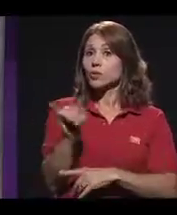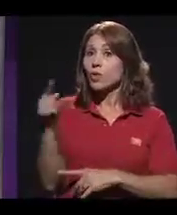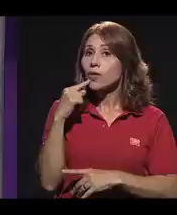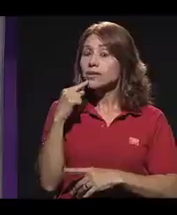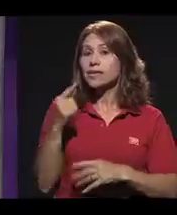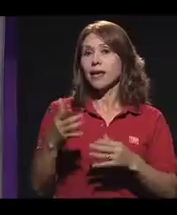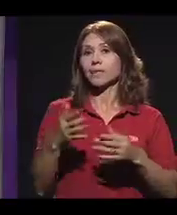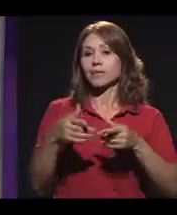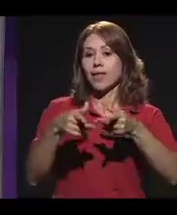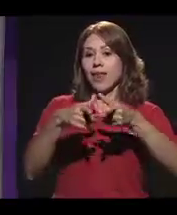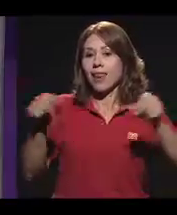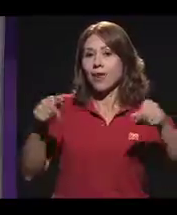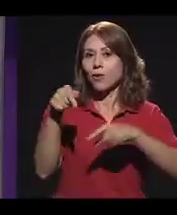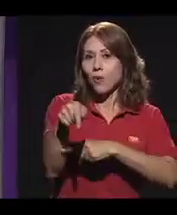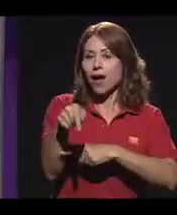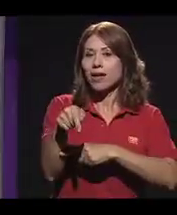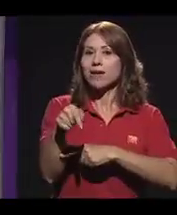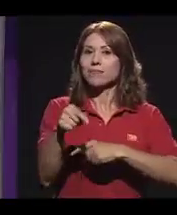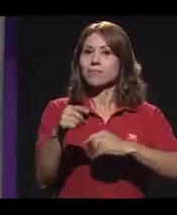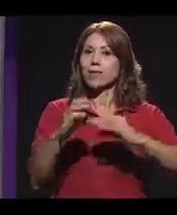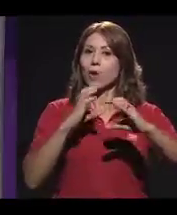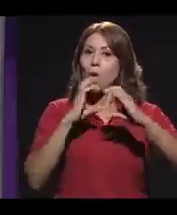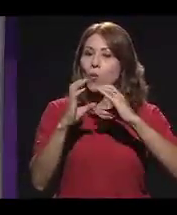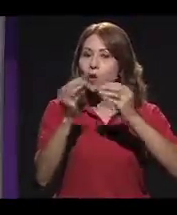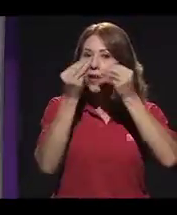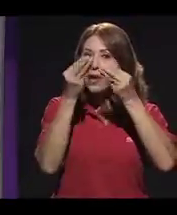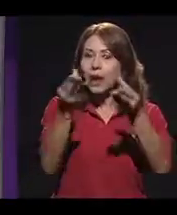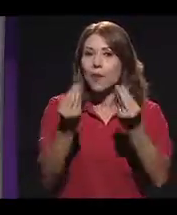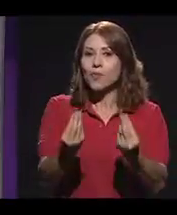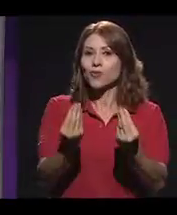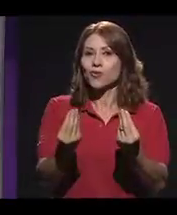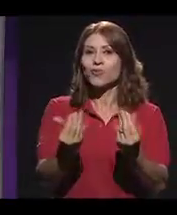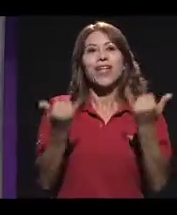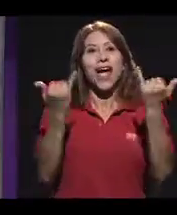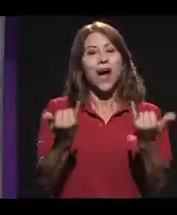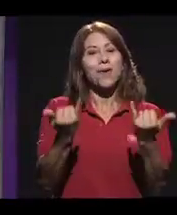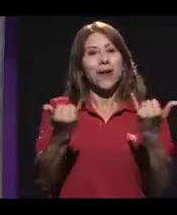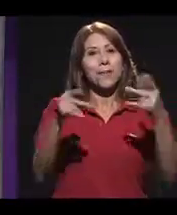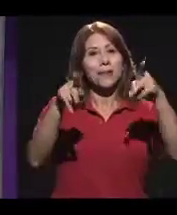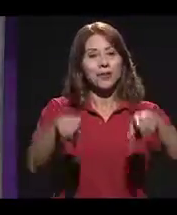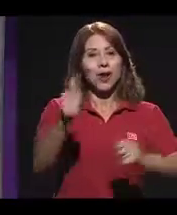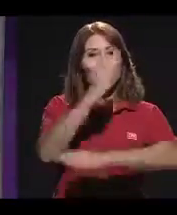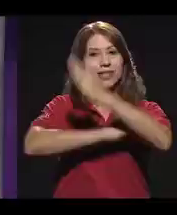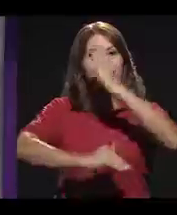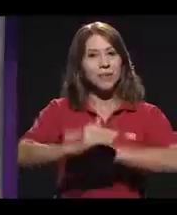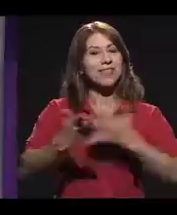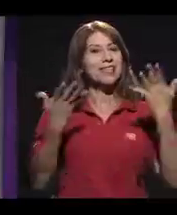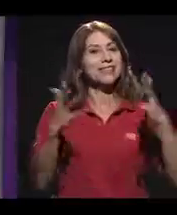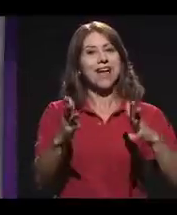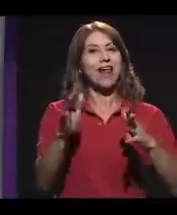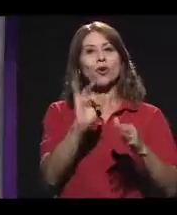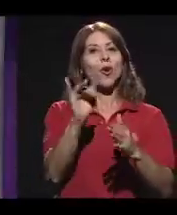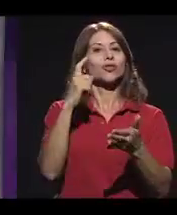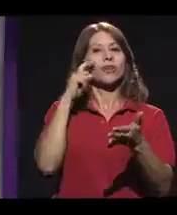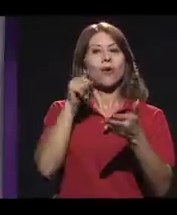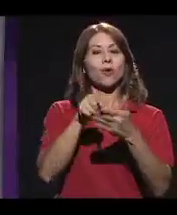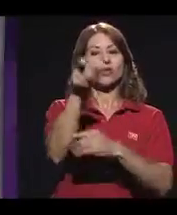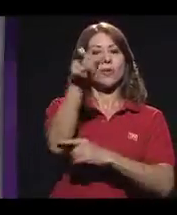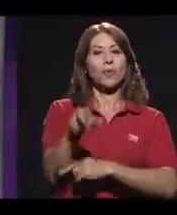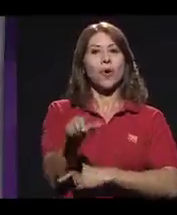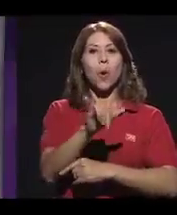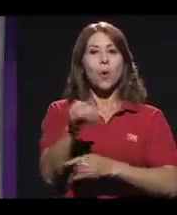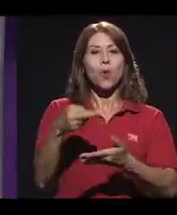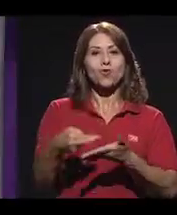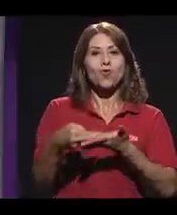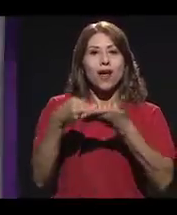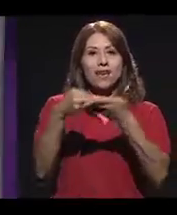comunica muchísimo, y el hecho de que se reconozca a la persona con discapacidad dentro del nombre y ya no una función rehabilitadora, ¿verdad?, de educación